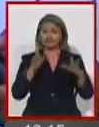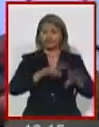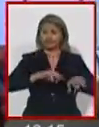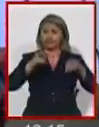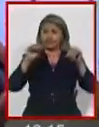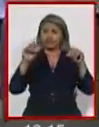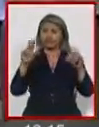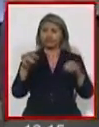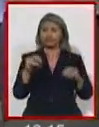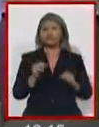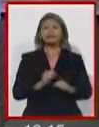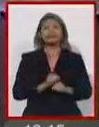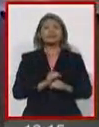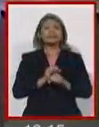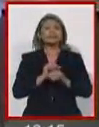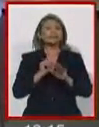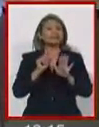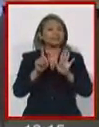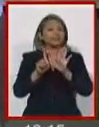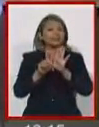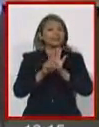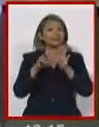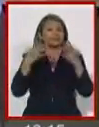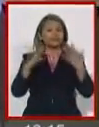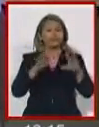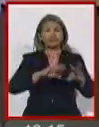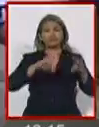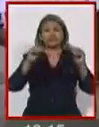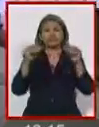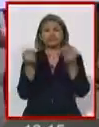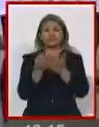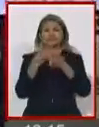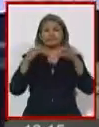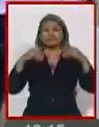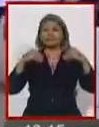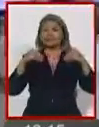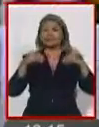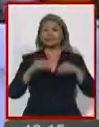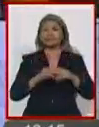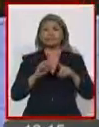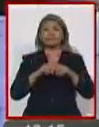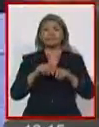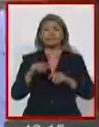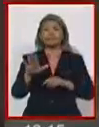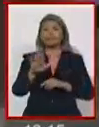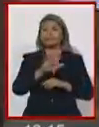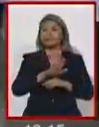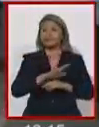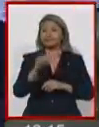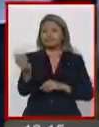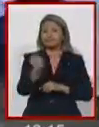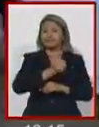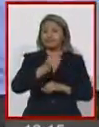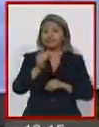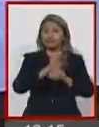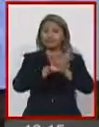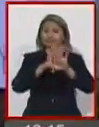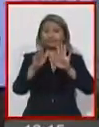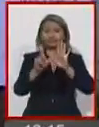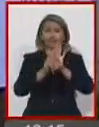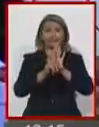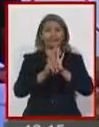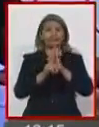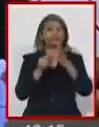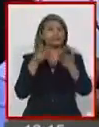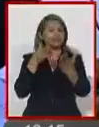el traslado, ya no estamos legalmente ya trasladados en un mercado legal. En cambio, ellos lo que están haciendo son ambulantes ilegales,